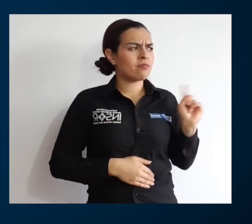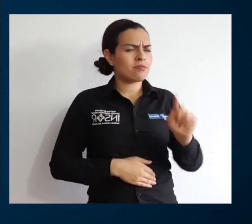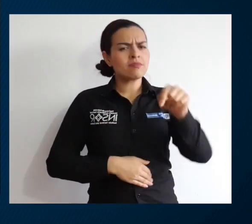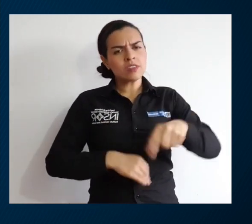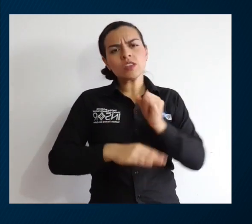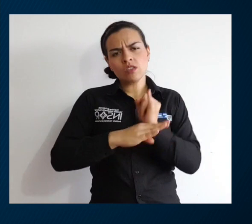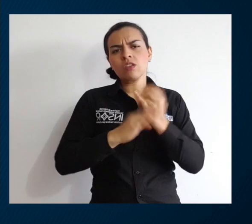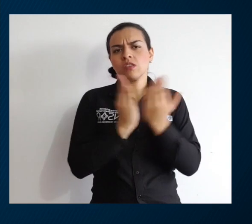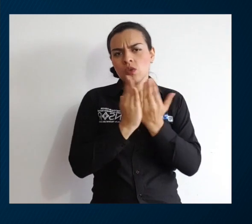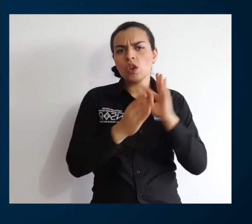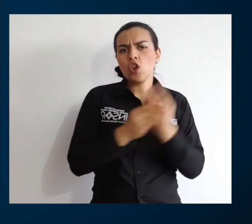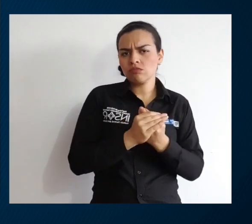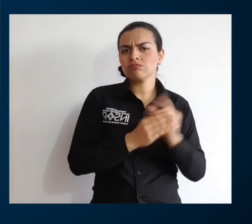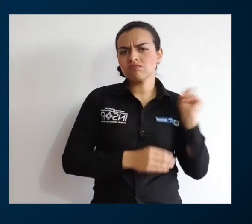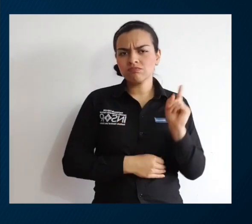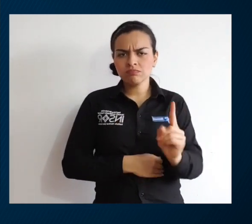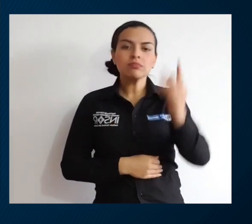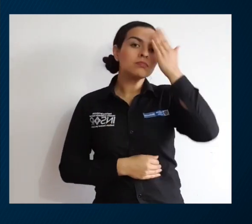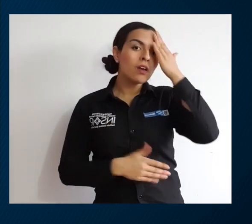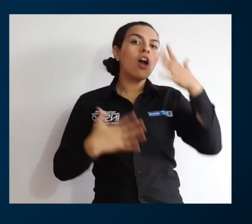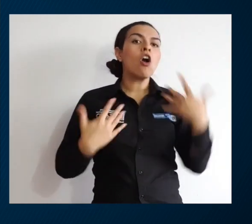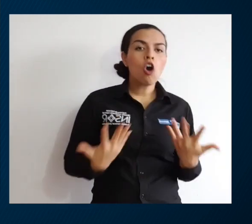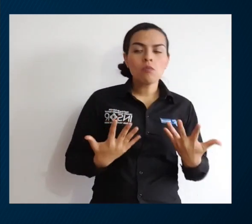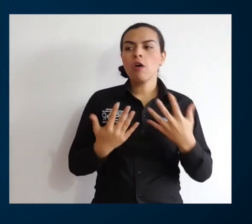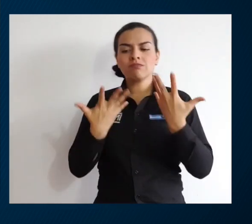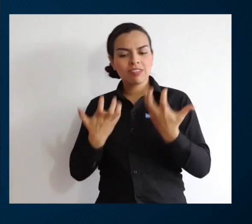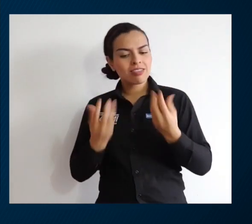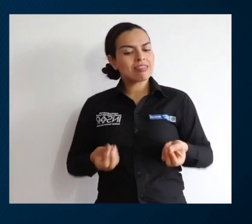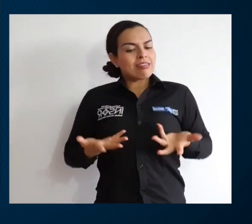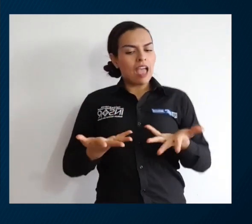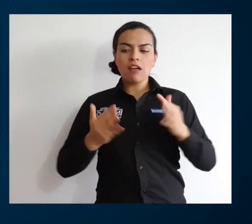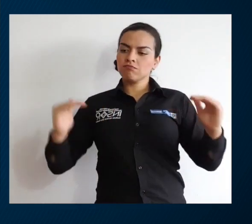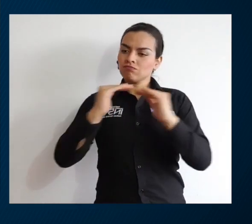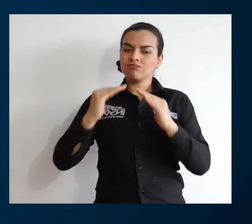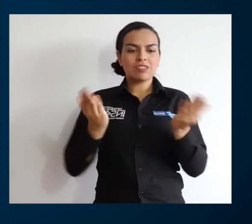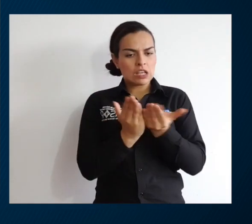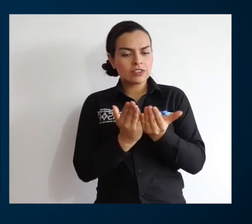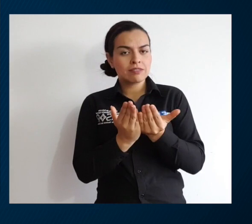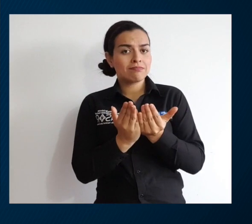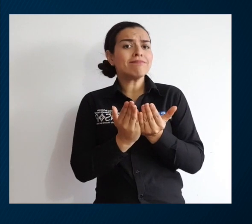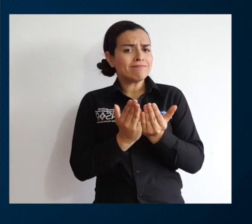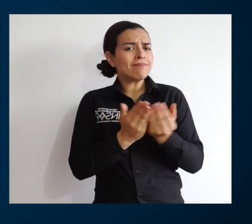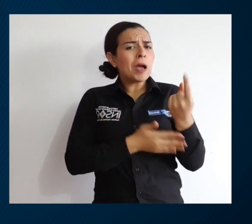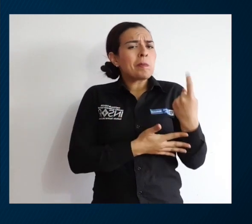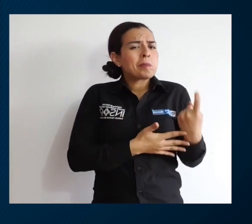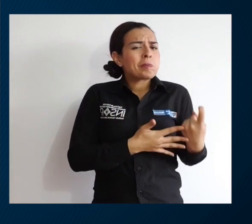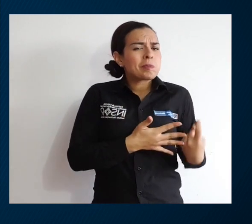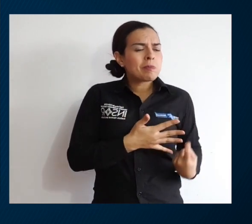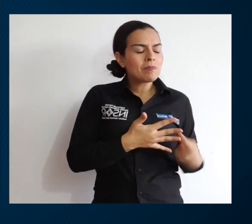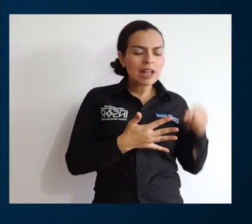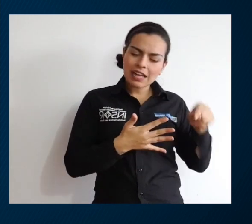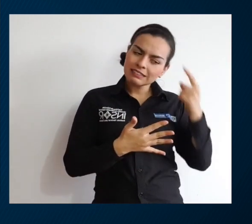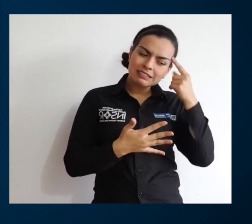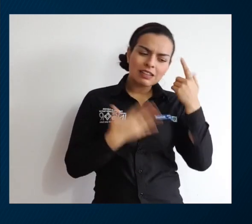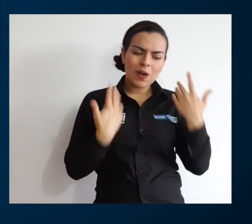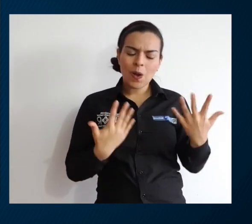volver a la normalidad. Si nosotros somos una institución que lleva mucho tiempo haciendo educación inclusiva y de alguna manera apostándole a normalizar y